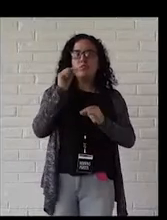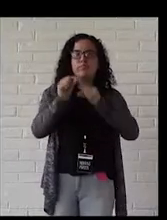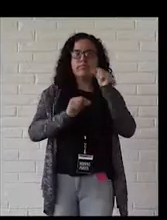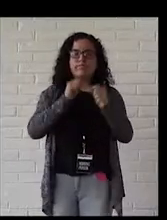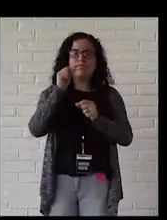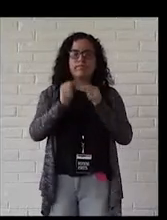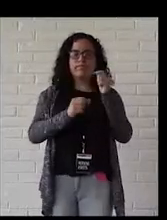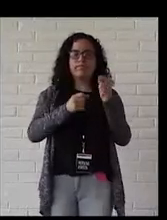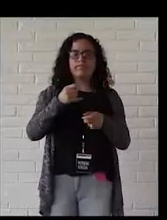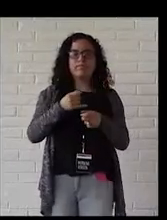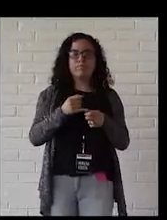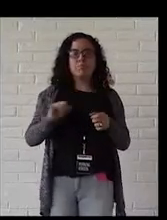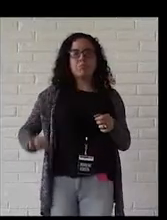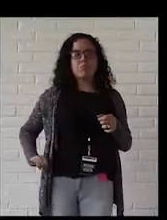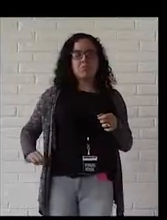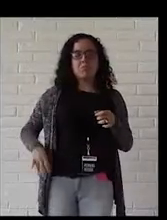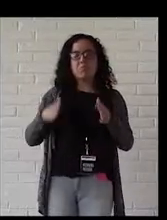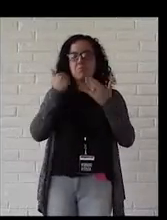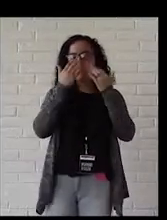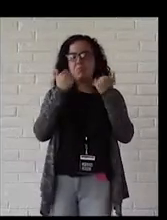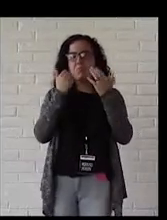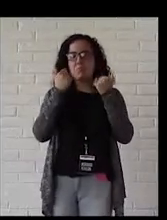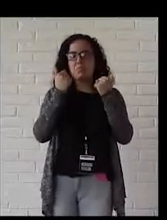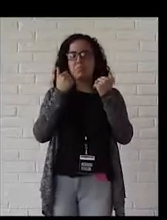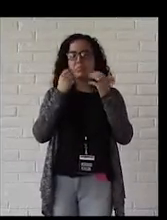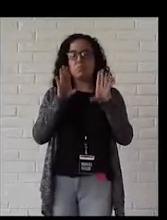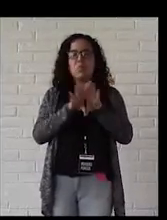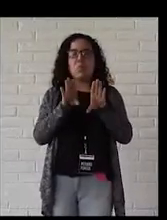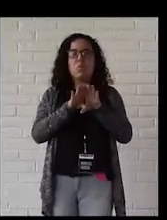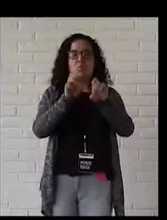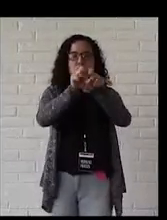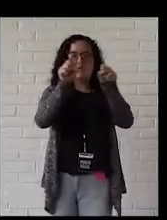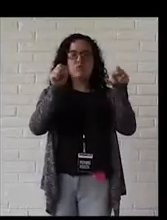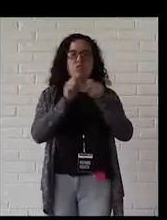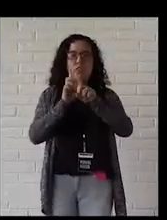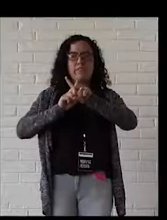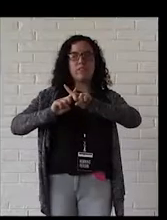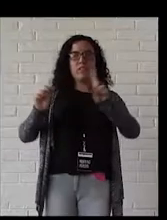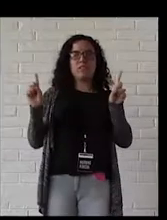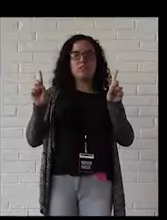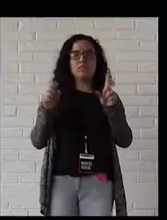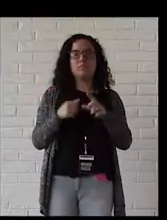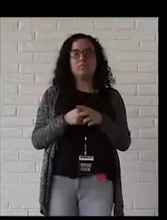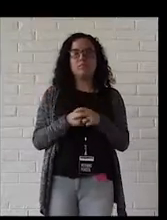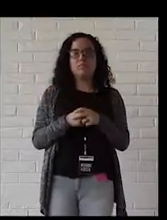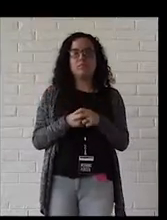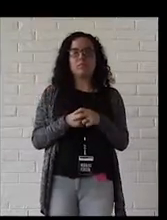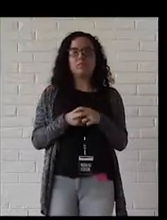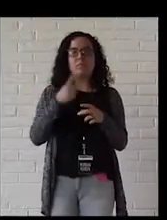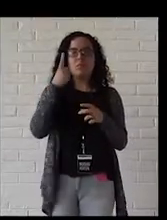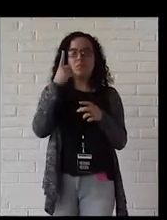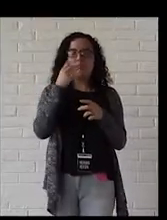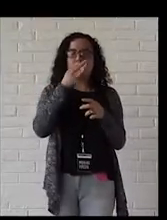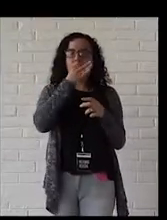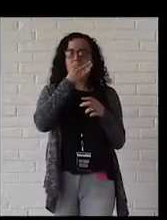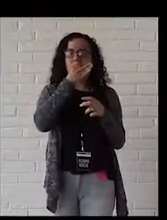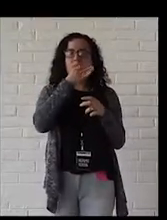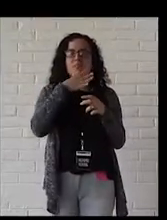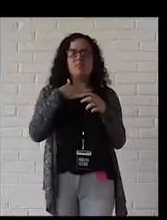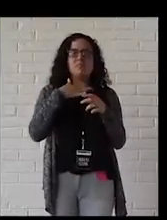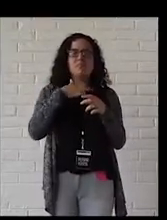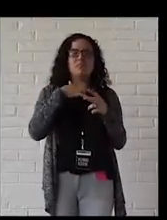el interés por las estructuras convencionales que nos ofrece nuestra sociedad. Inclusive en un momento, la verdad, me sentí bastante